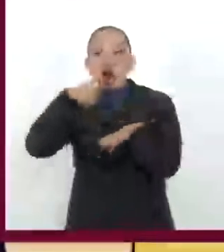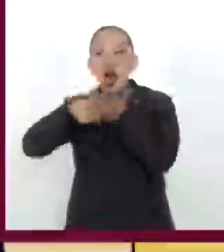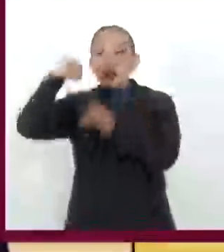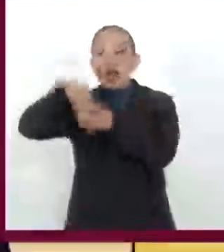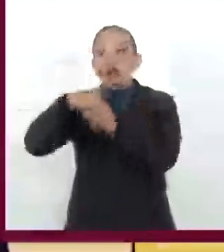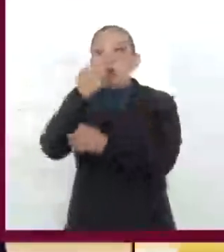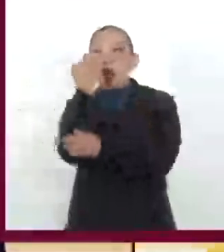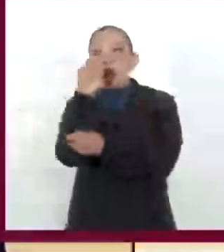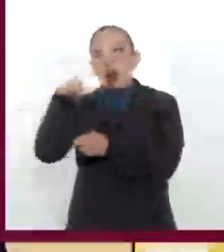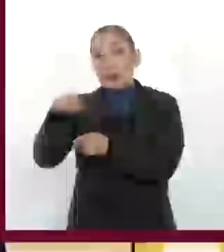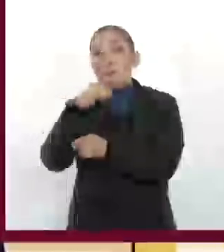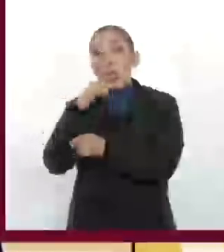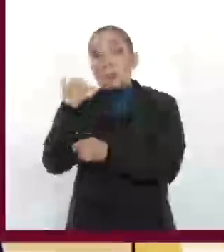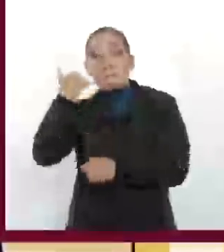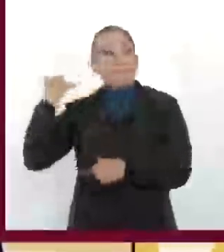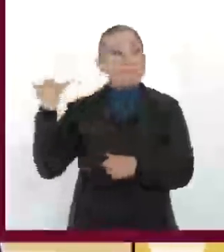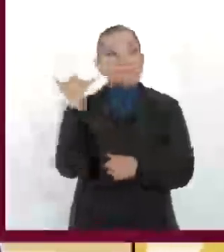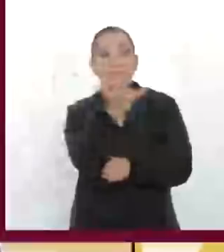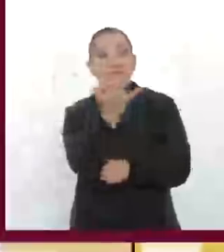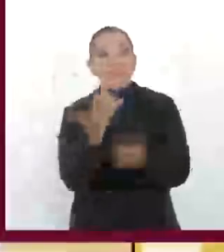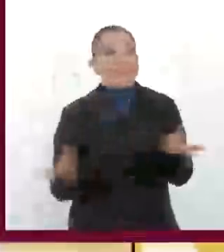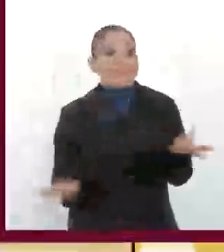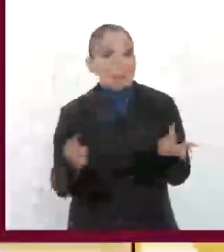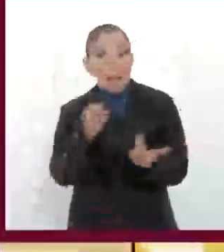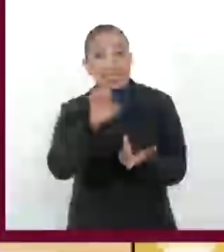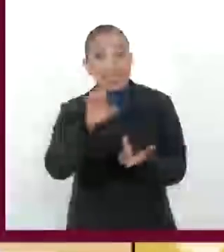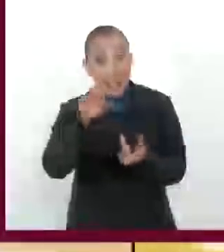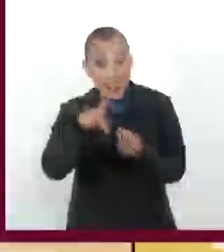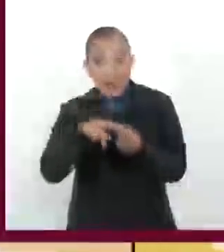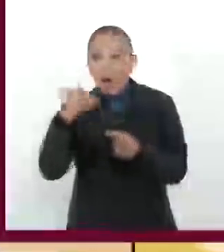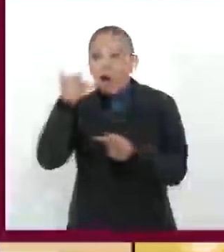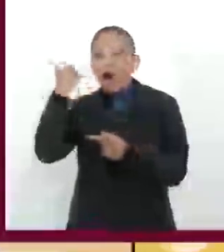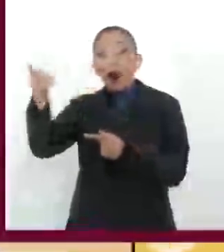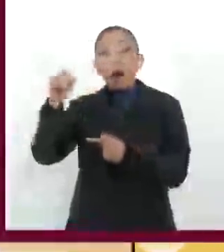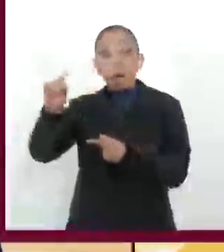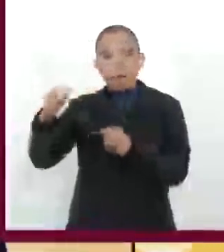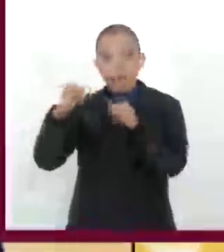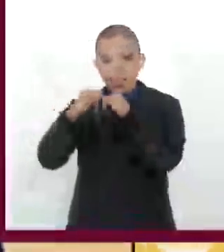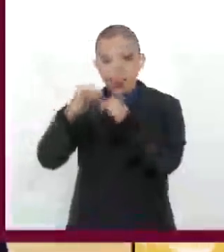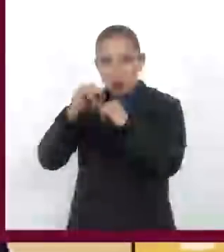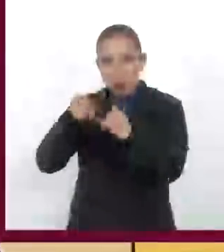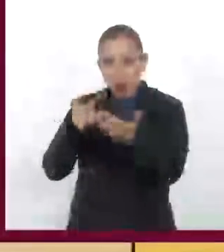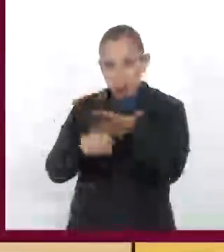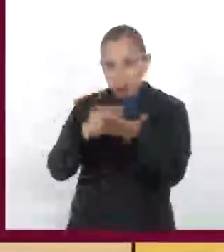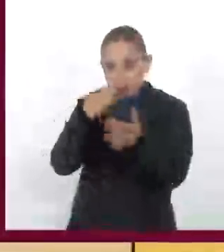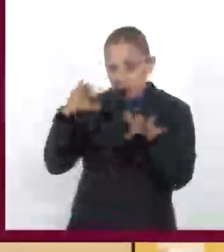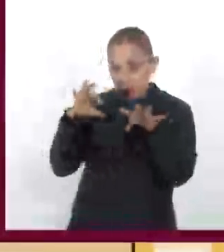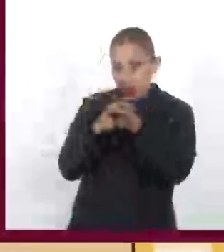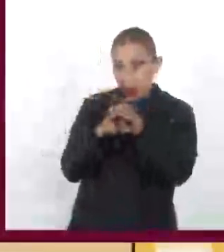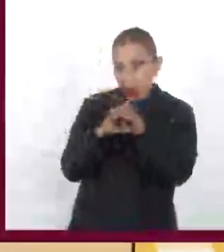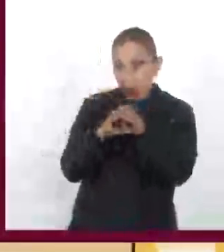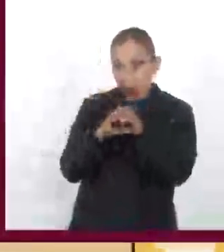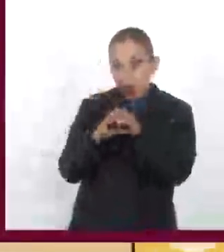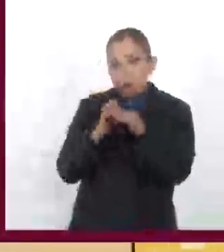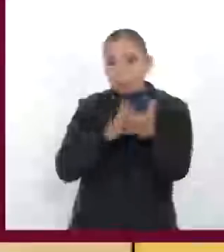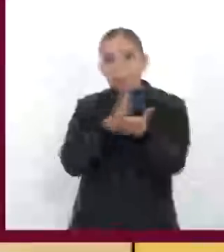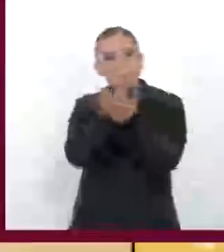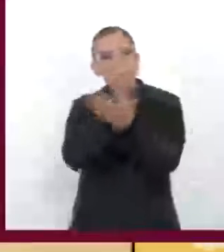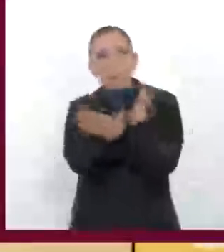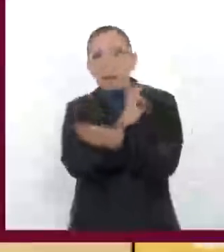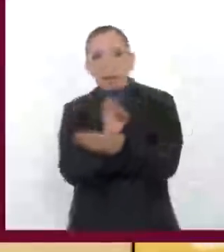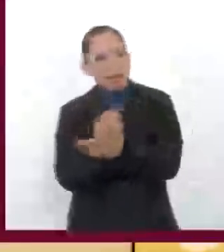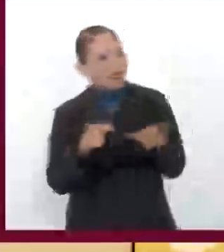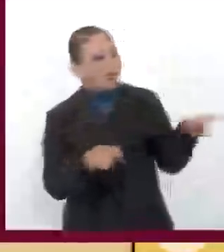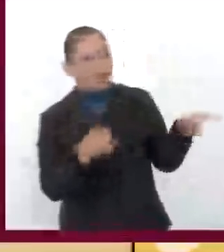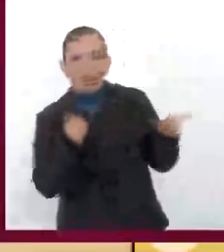buzón escolar. El buzón escolar es otra buena opción, el buzón escolar de la SEP o de la institución en las que ustedes se encuentren, puede ser otra instancia en